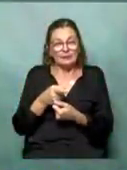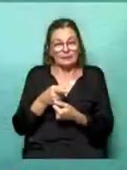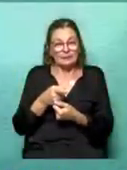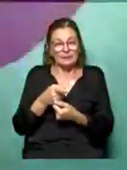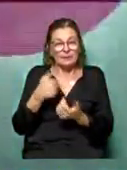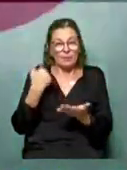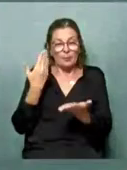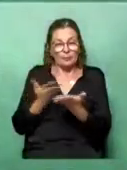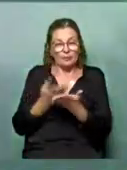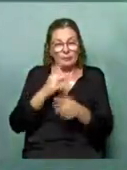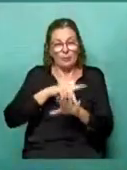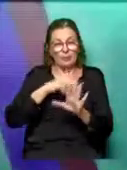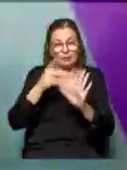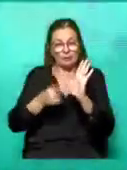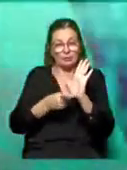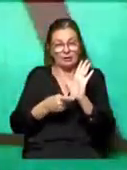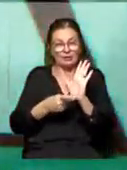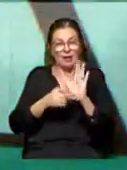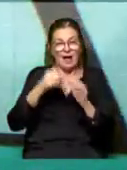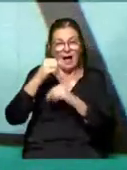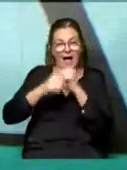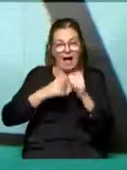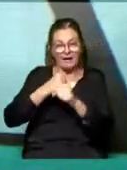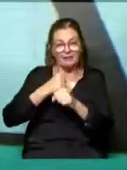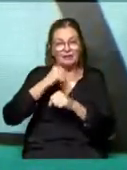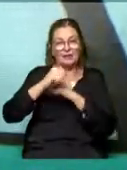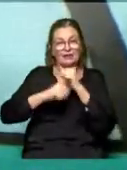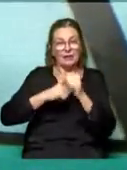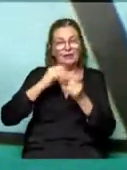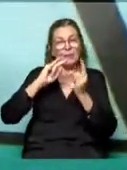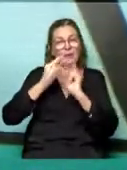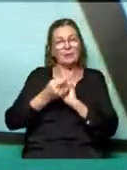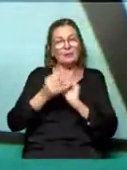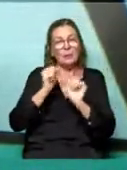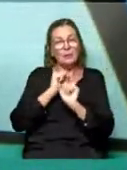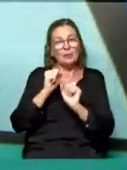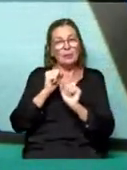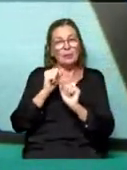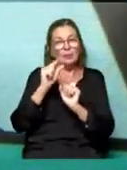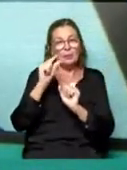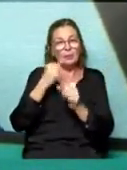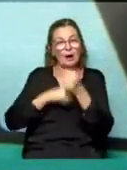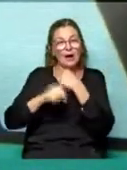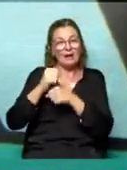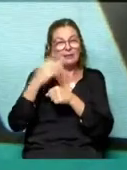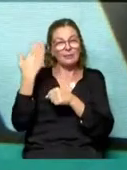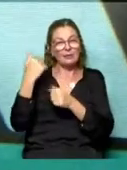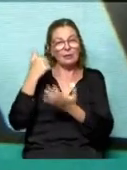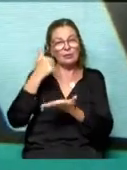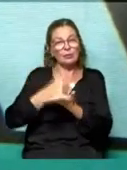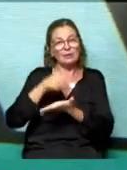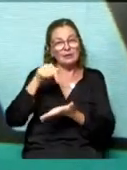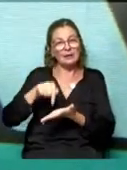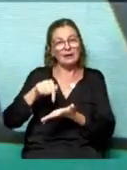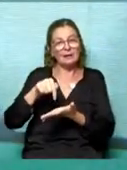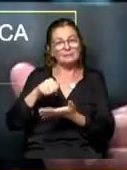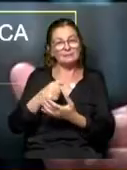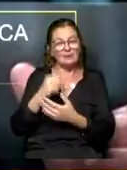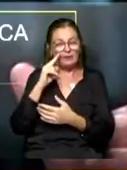tú propusiste un proyecto hace años que lo venís, ¿no? Remando, sí, en el Parlamento, y te pido a ver si podemos viajar un segundito al año pasado cuando estuviste acá en la Letra Chica. Sí, vamos a